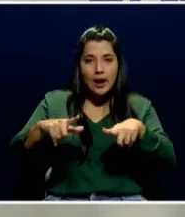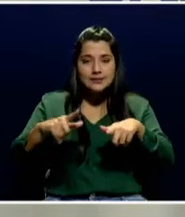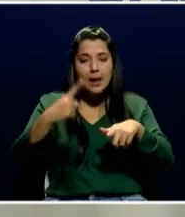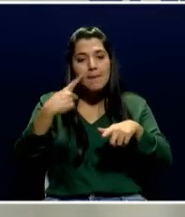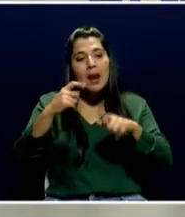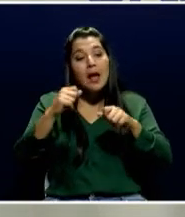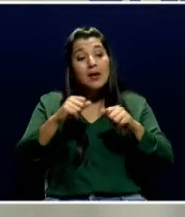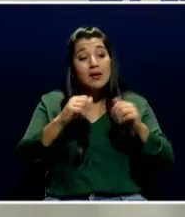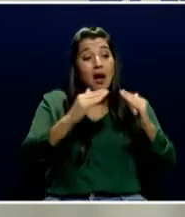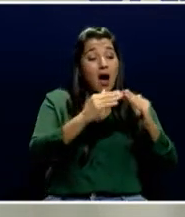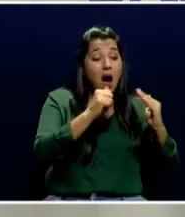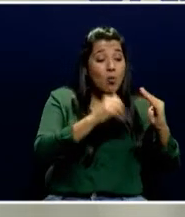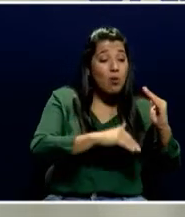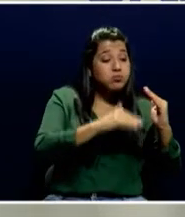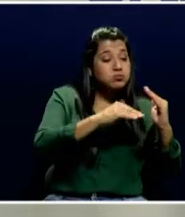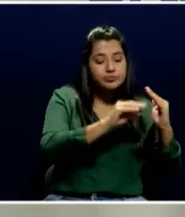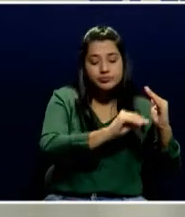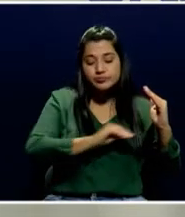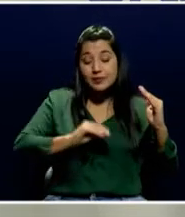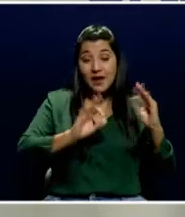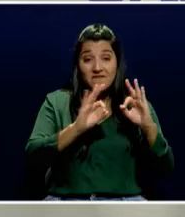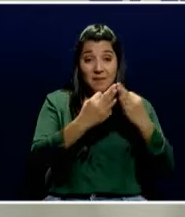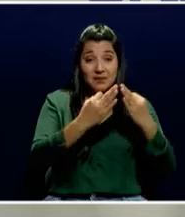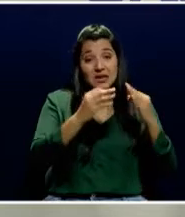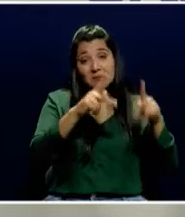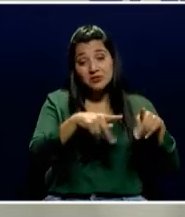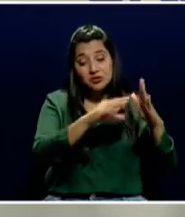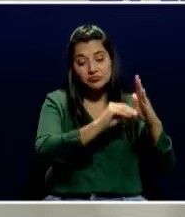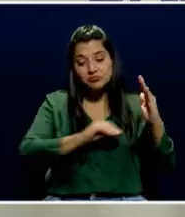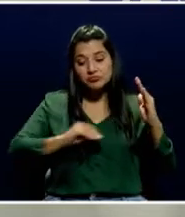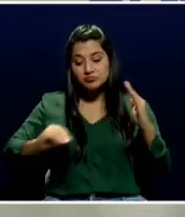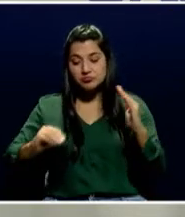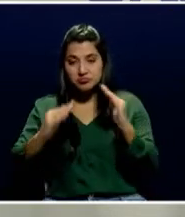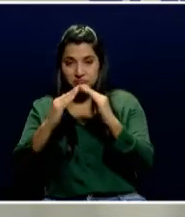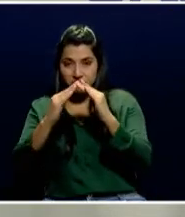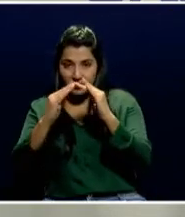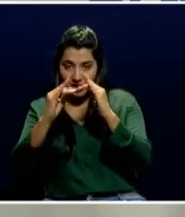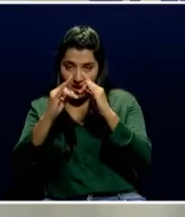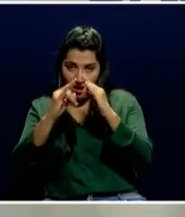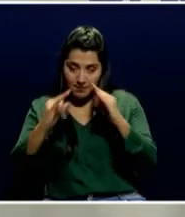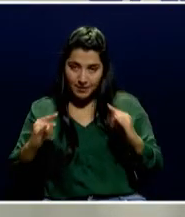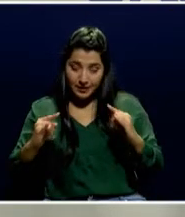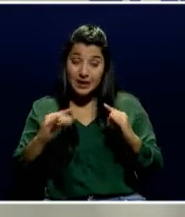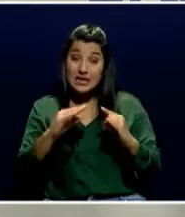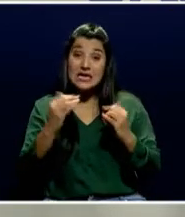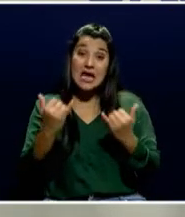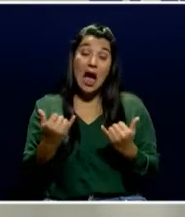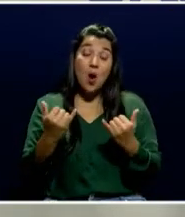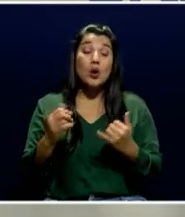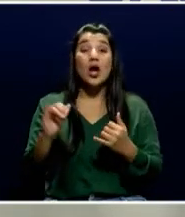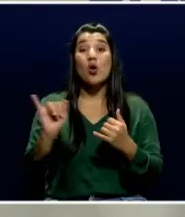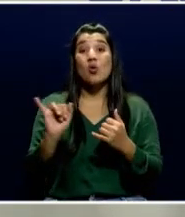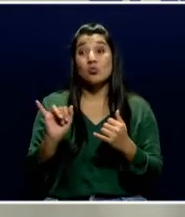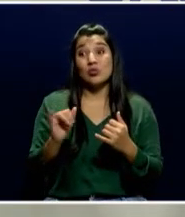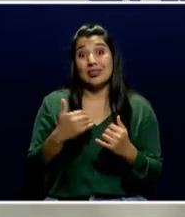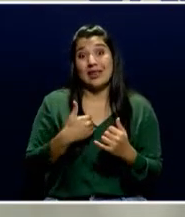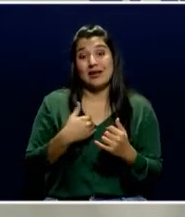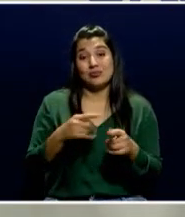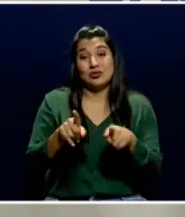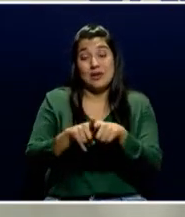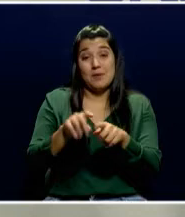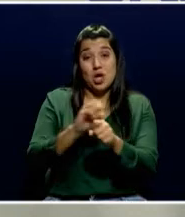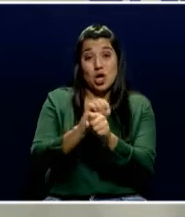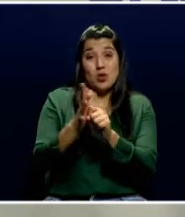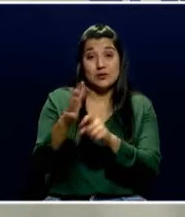Salud. Y estamos tomando una previsión, dado que estamos en el marco de la pandemia de COVID. Estamos tomando